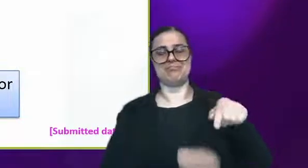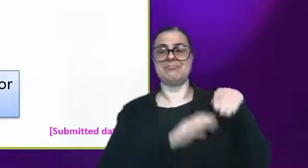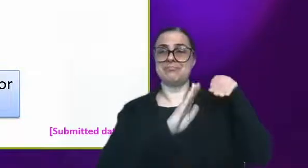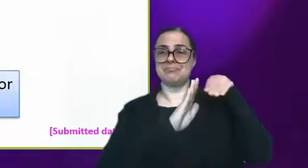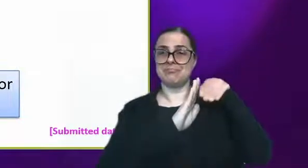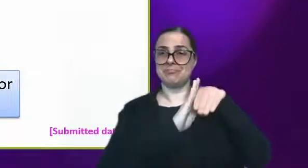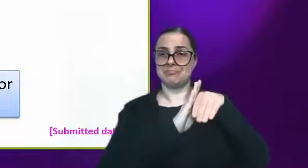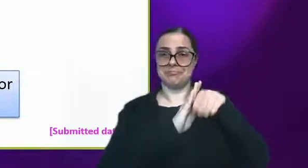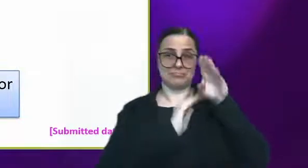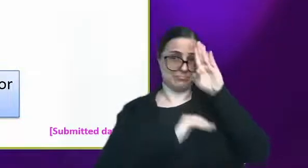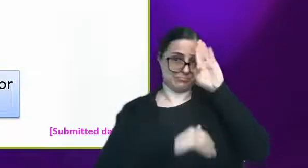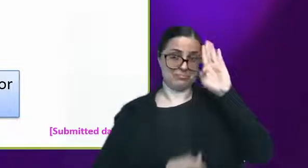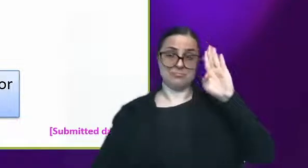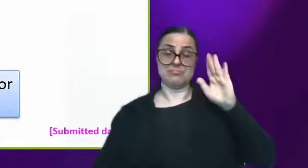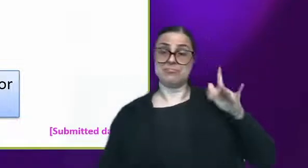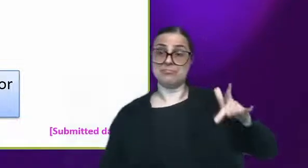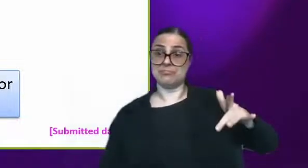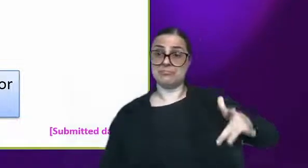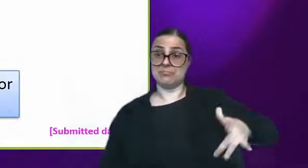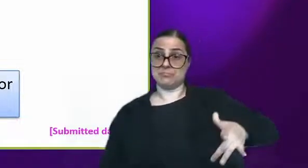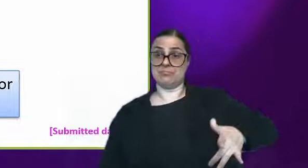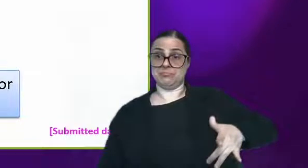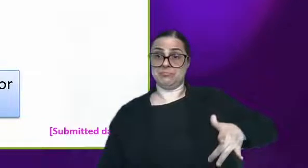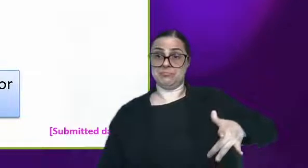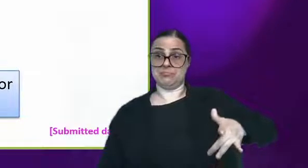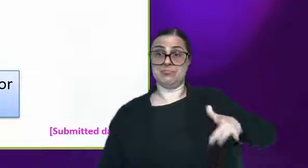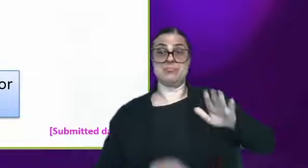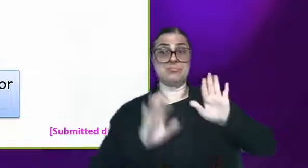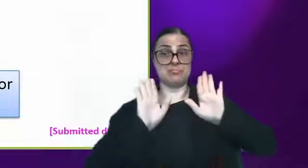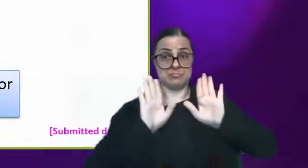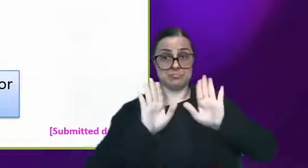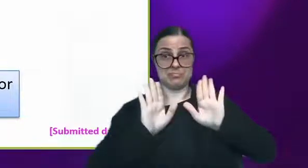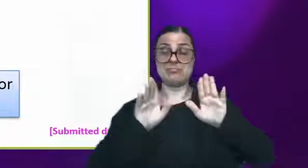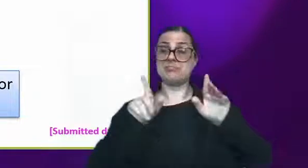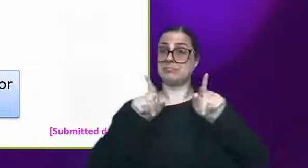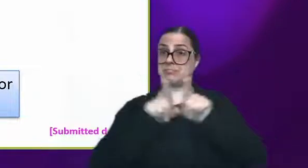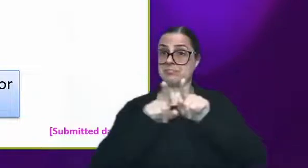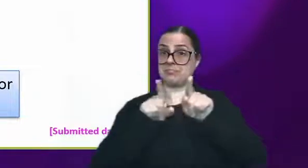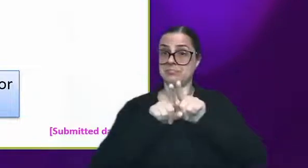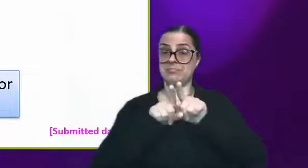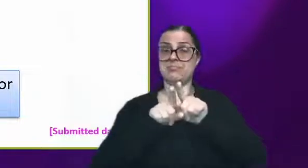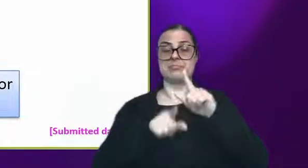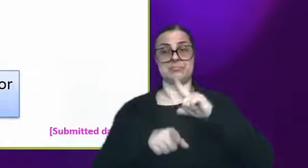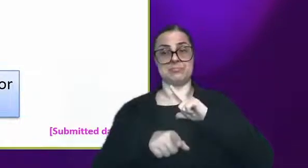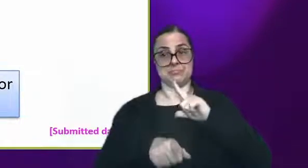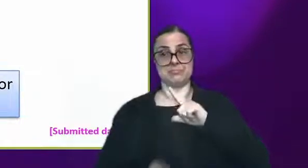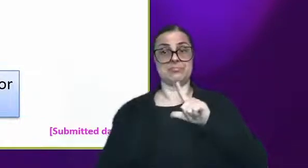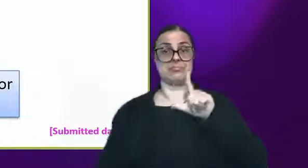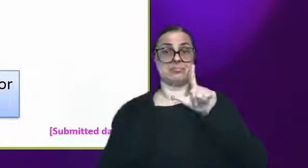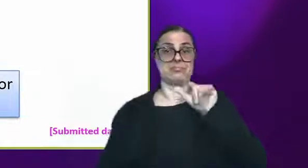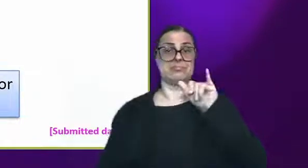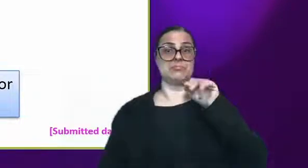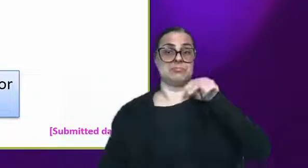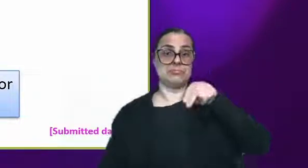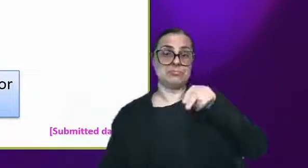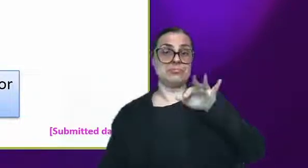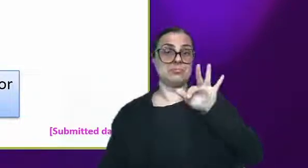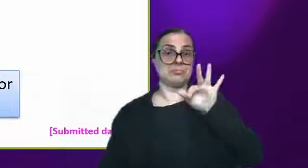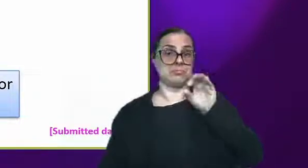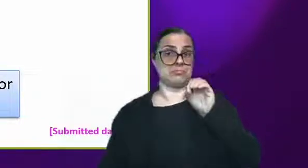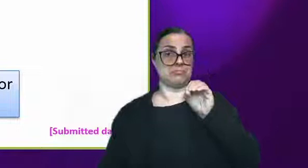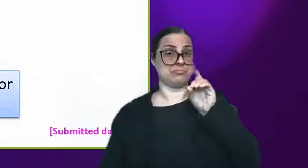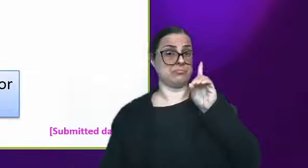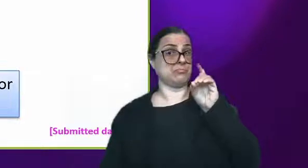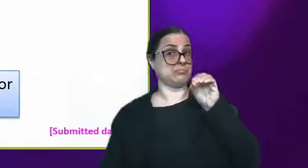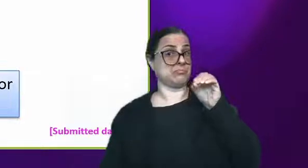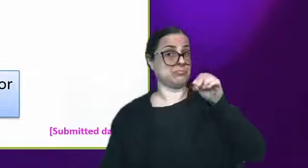pero recaen en ganglios, en linfonodos, en ganglios, sí a regionales que a distancia, y una característica